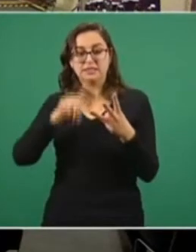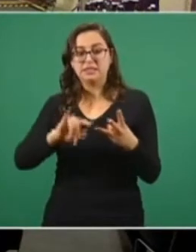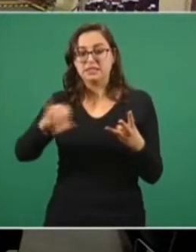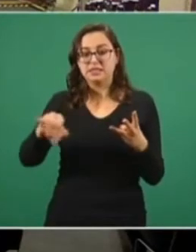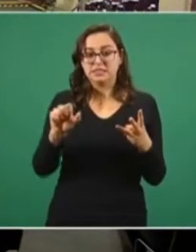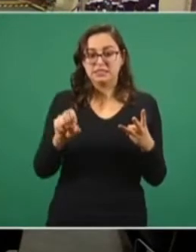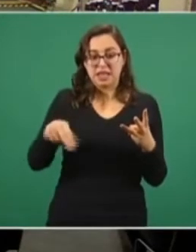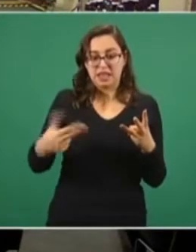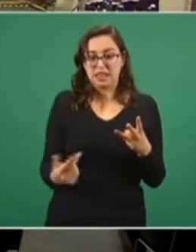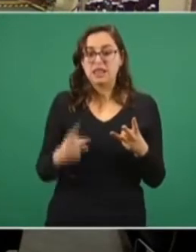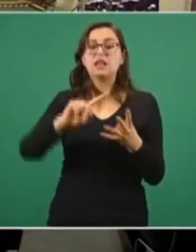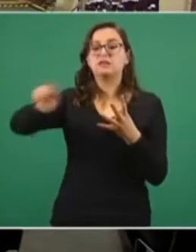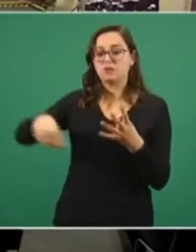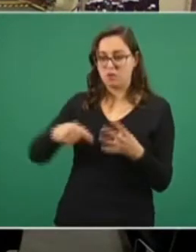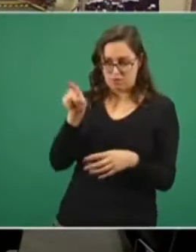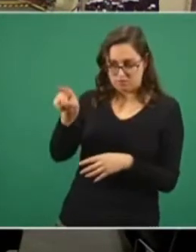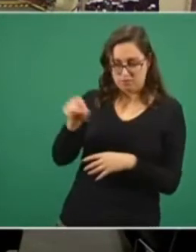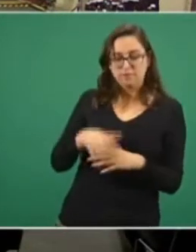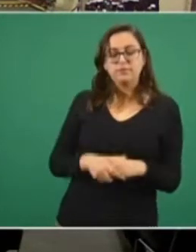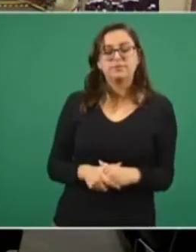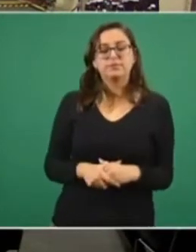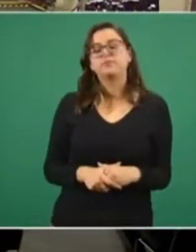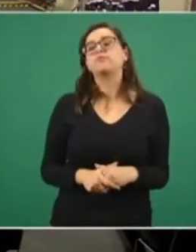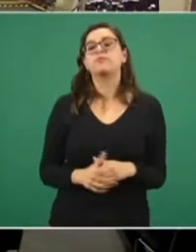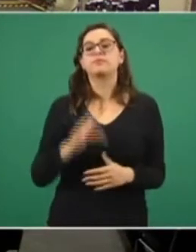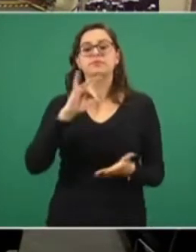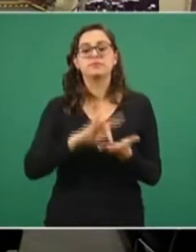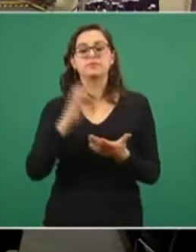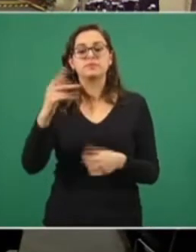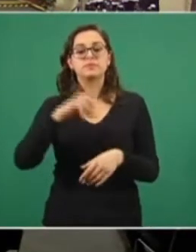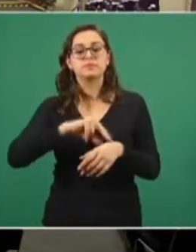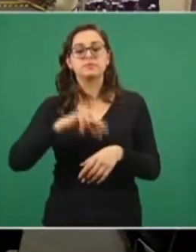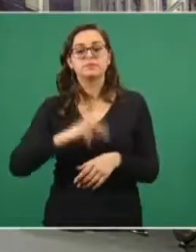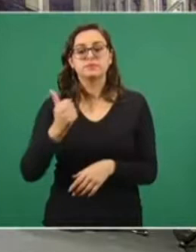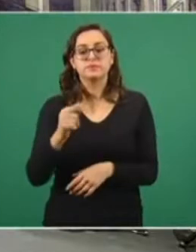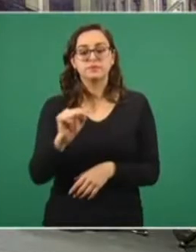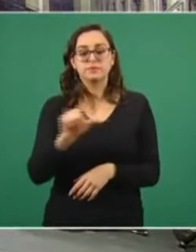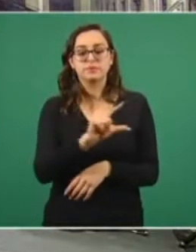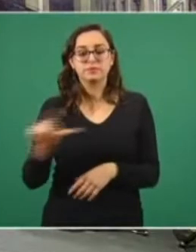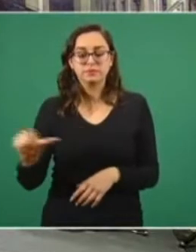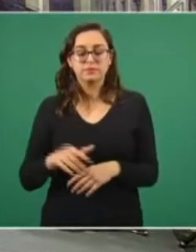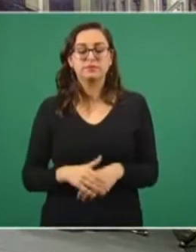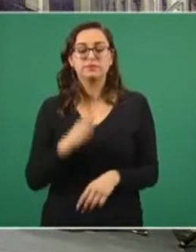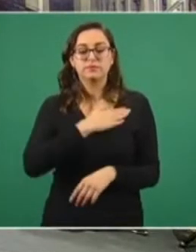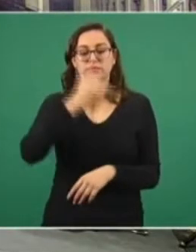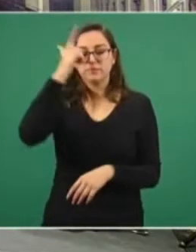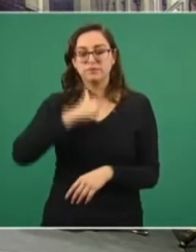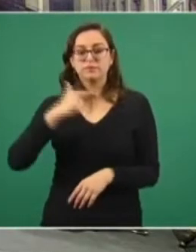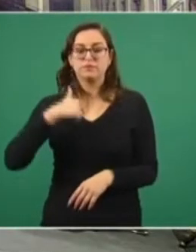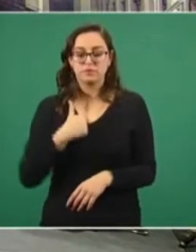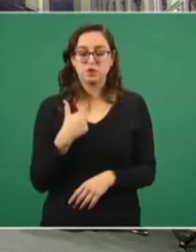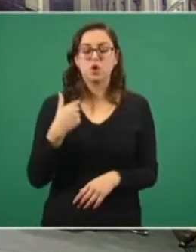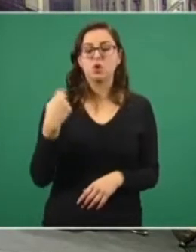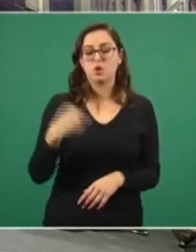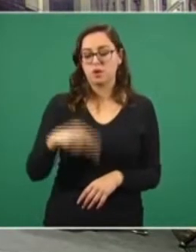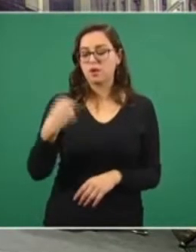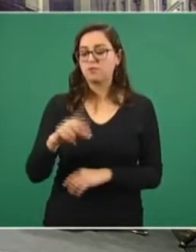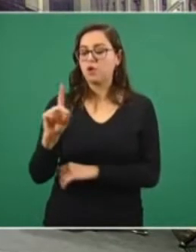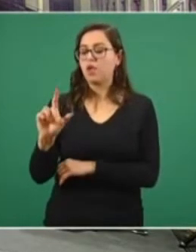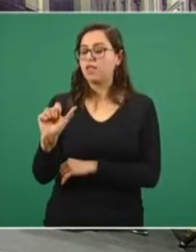lado. Sí, gracias, doctor López-Gatell. Buenas noches, Demián Duarte, del canal de YouTube Sonora Power,